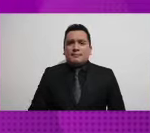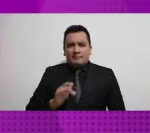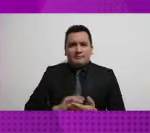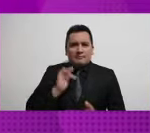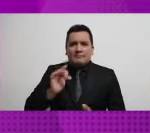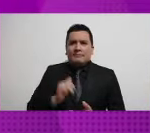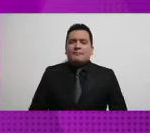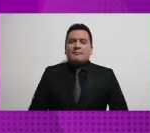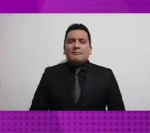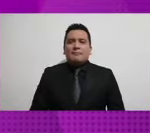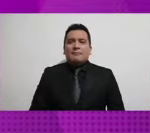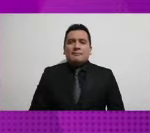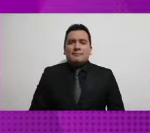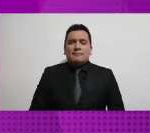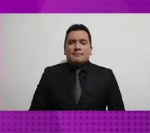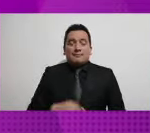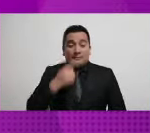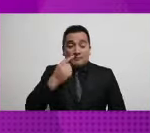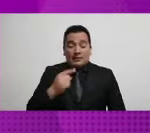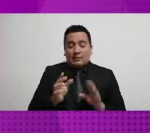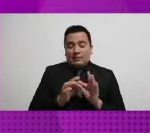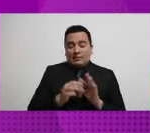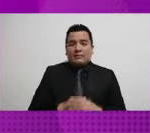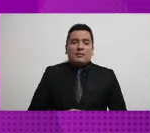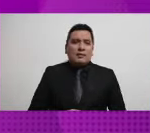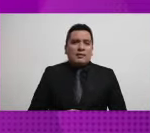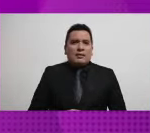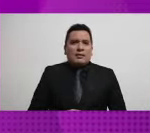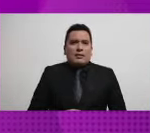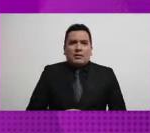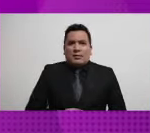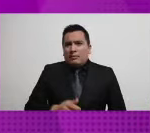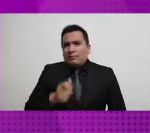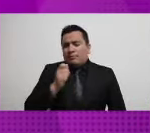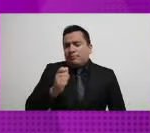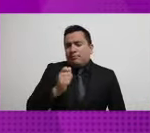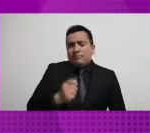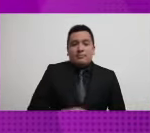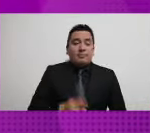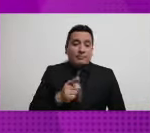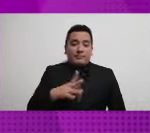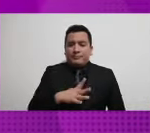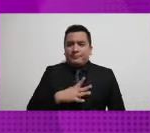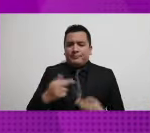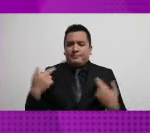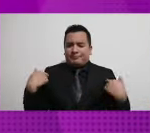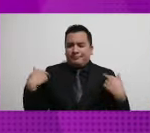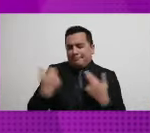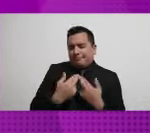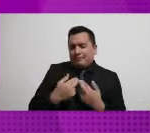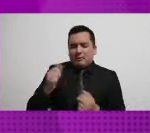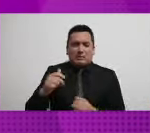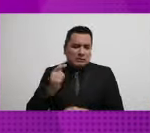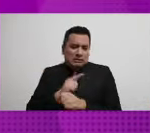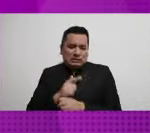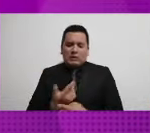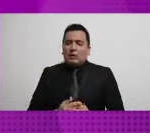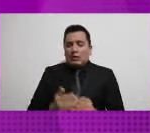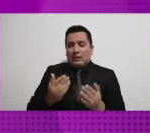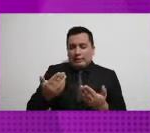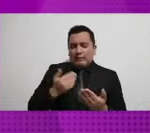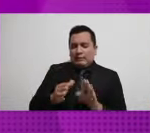Gracias. Vamos a dar un poco de contexto antes de iniciar con nuestra invitada y con nuestro invitado.